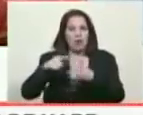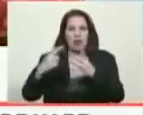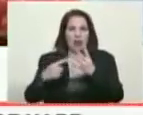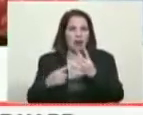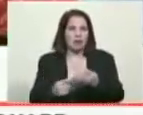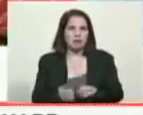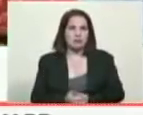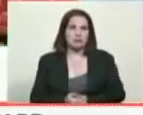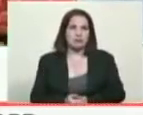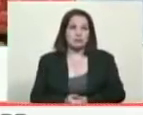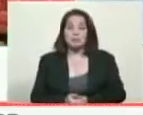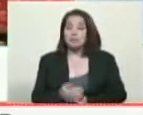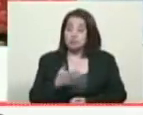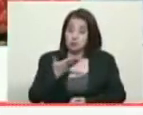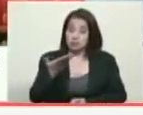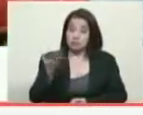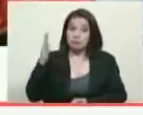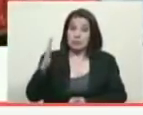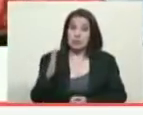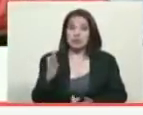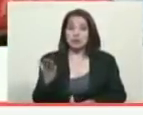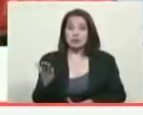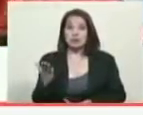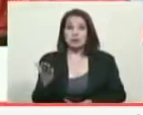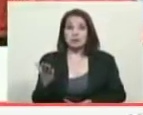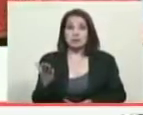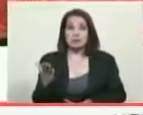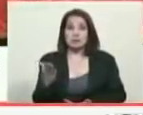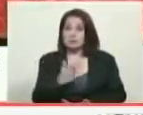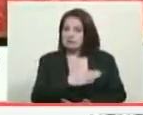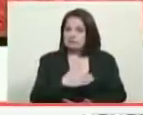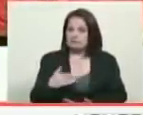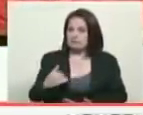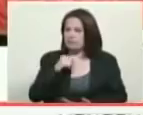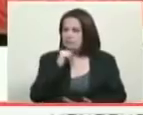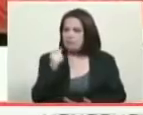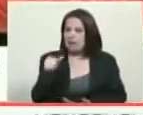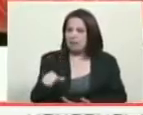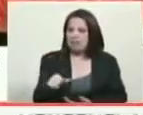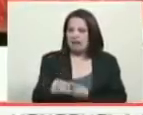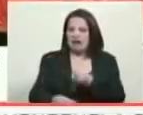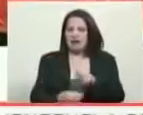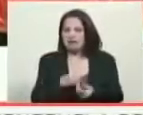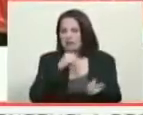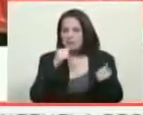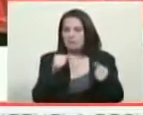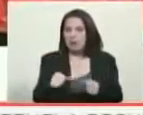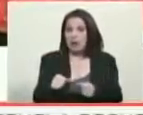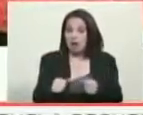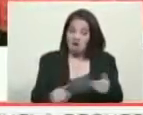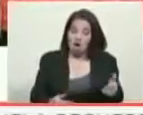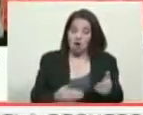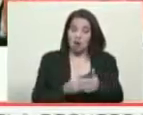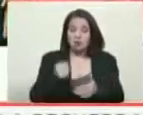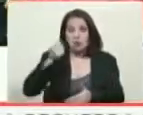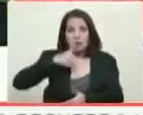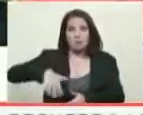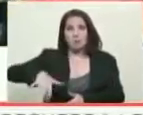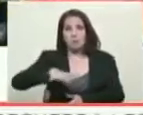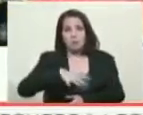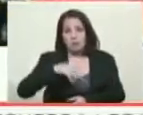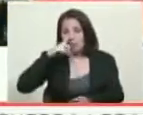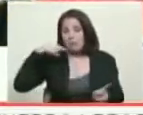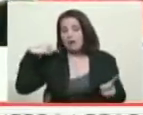por eso aquellos vienen ellos vienen con toda su maldad en contra del pueblo a vengarse del